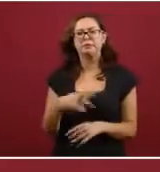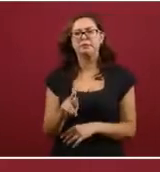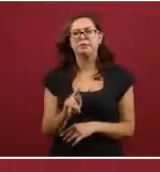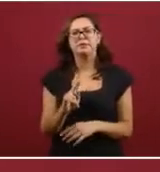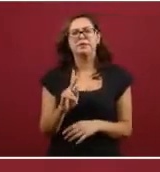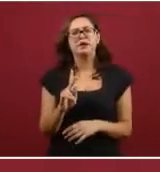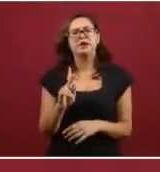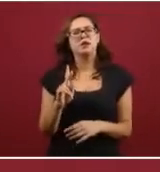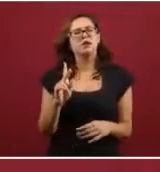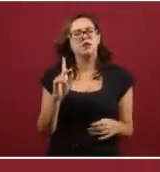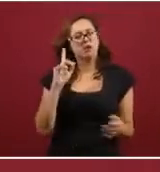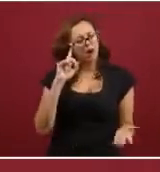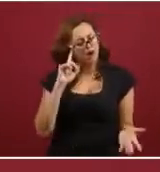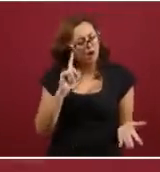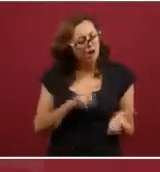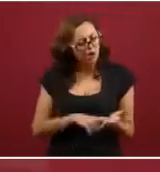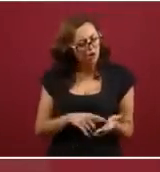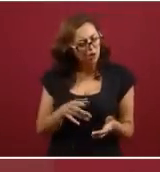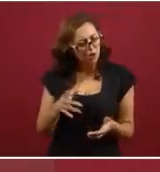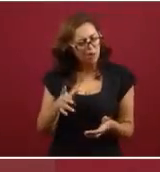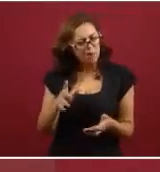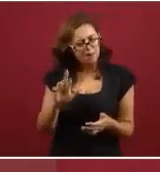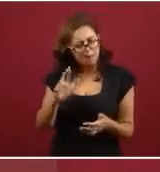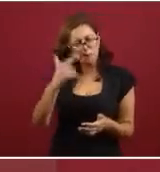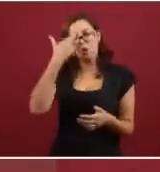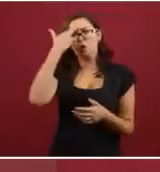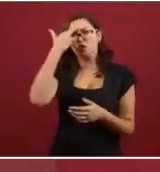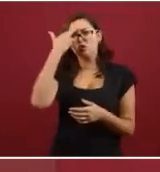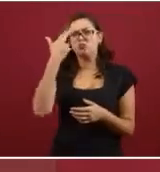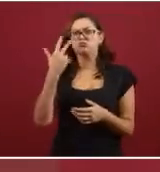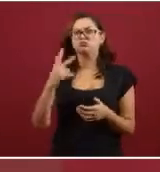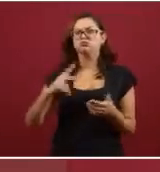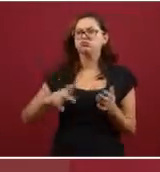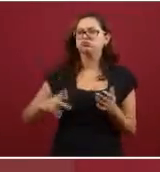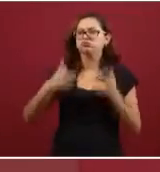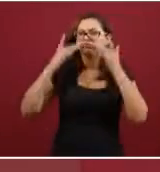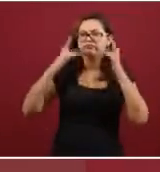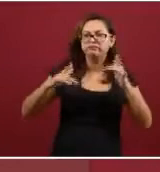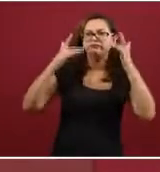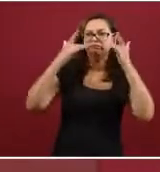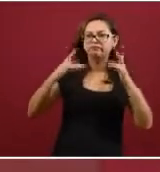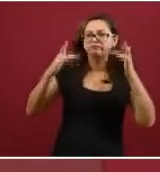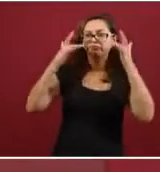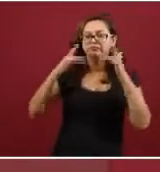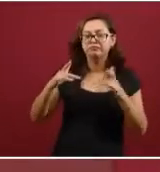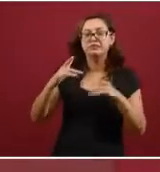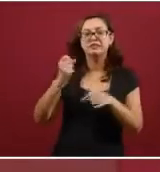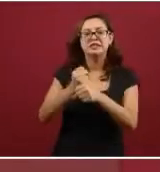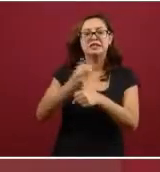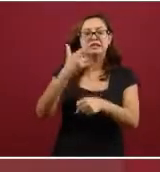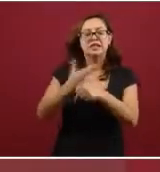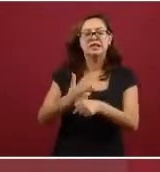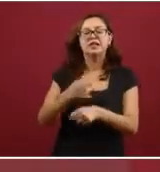llevó a cabo como 30 cambios en la Secretaría de Hacienda.